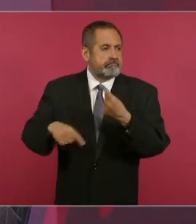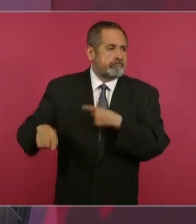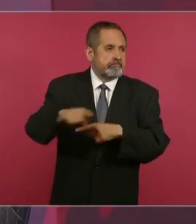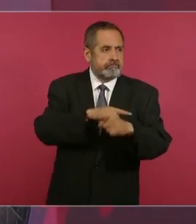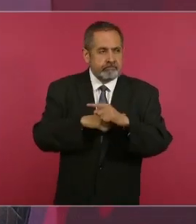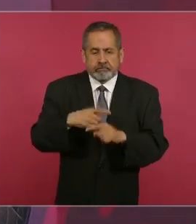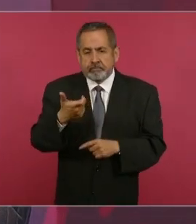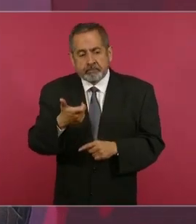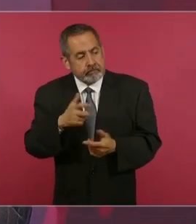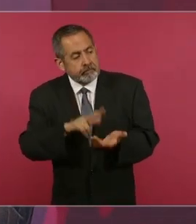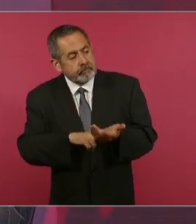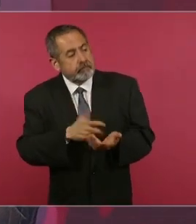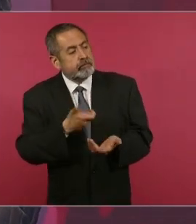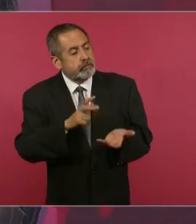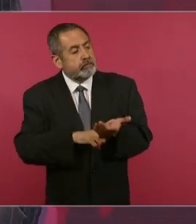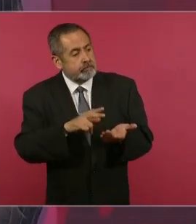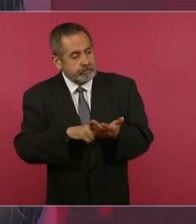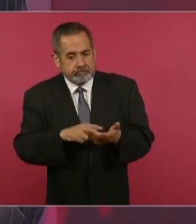precio.